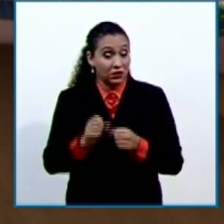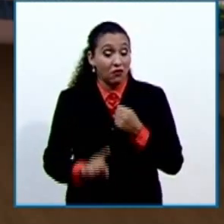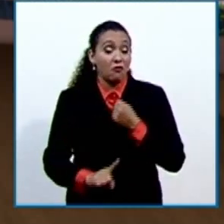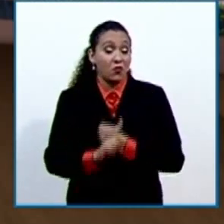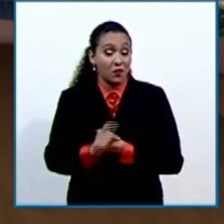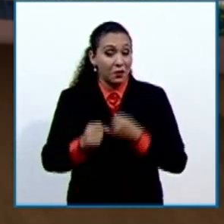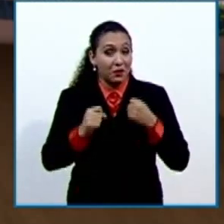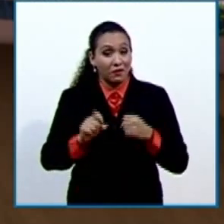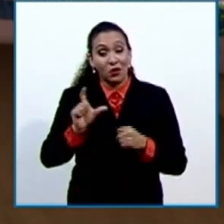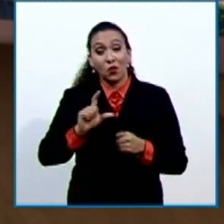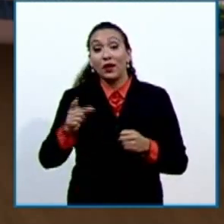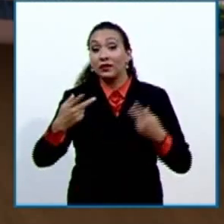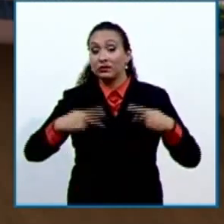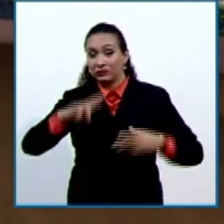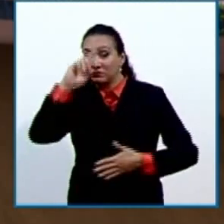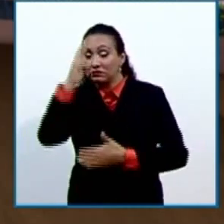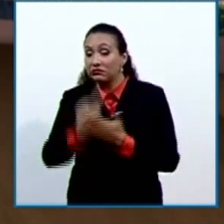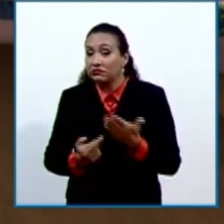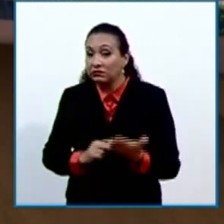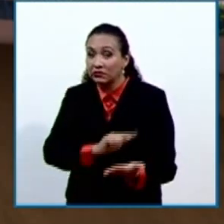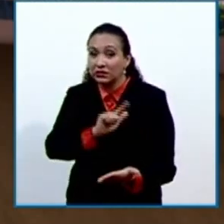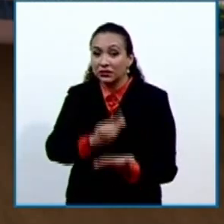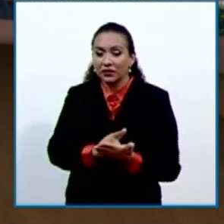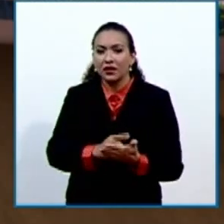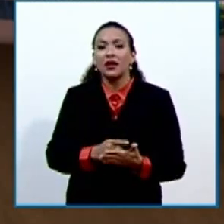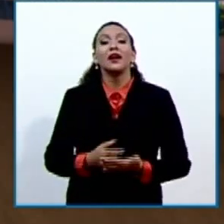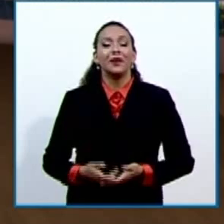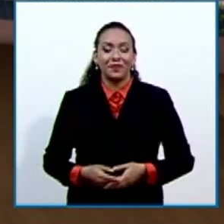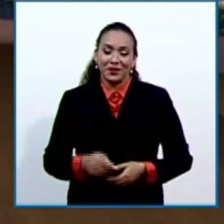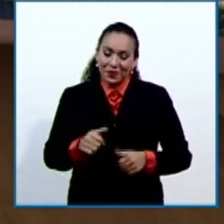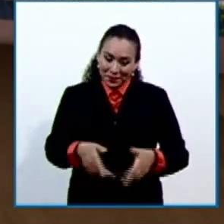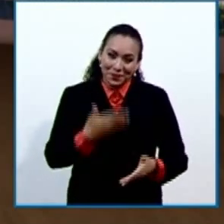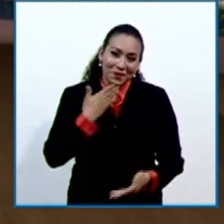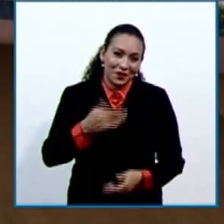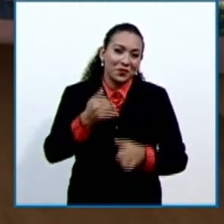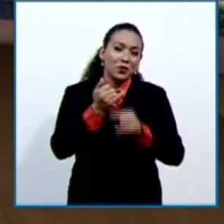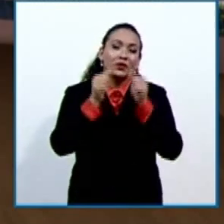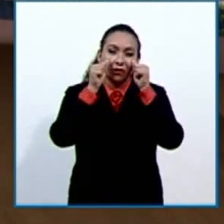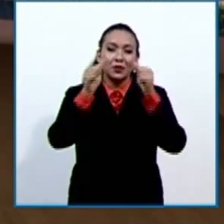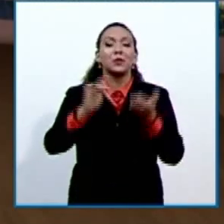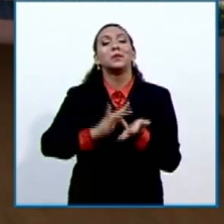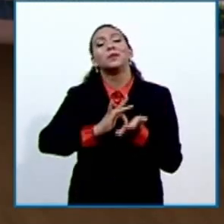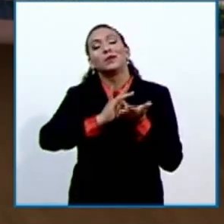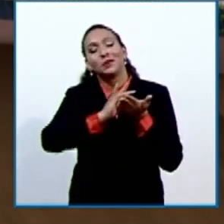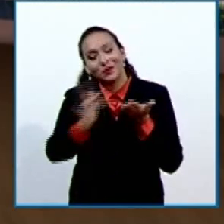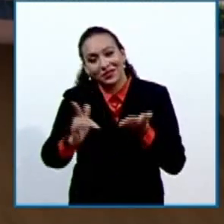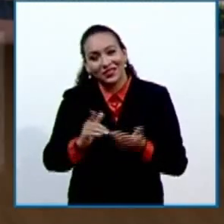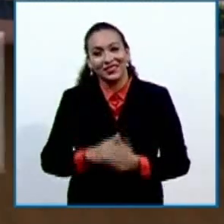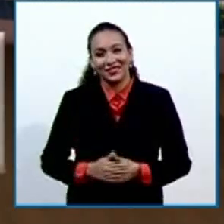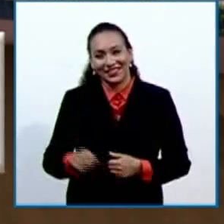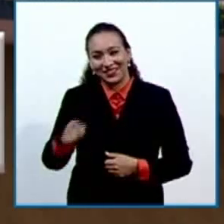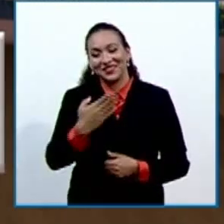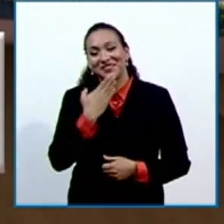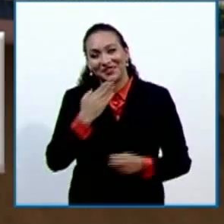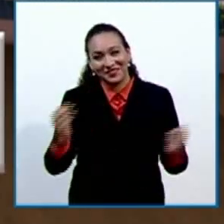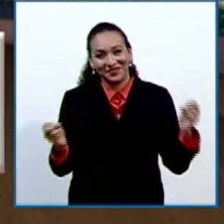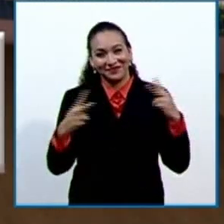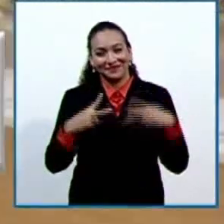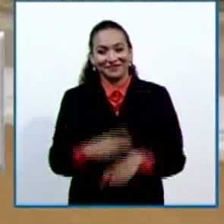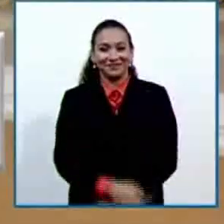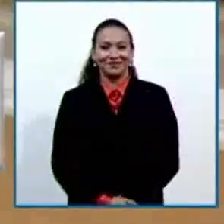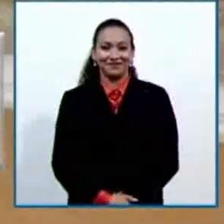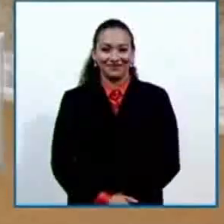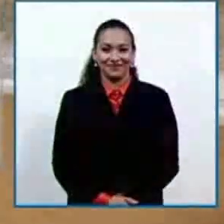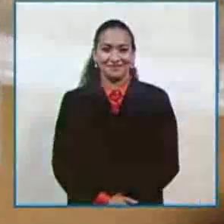las resoluciones judiciales. Conduce Mario López Peña. Gracias por su atención. Soy Oscar González y nos vemos en la próxima.